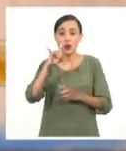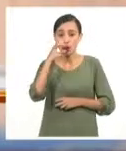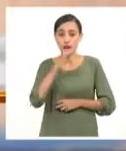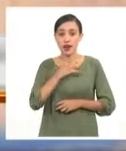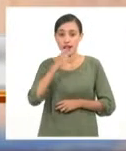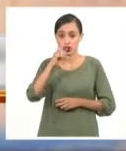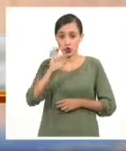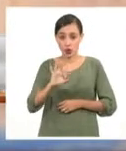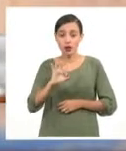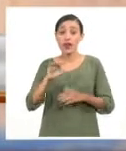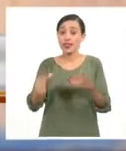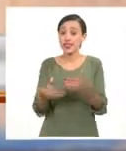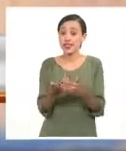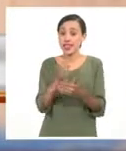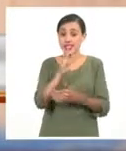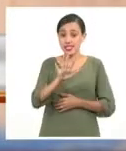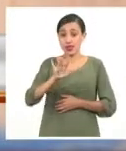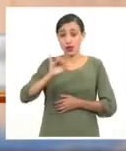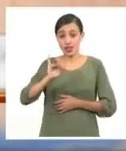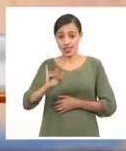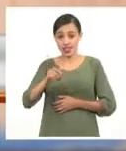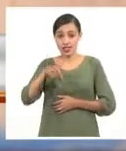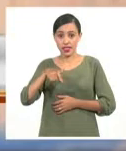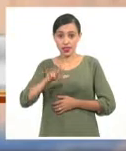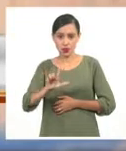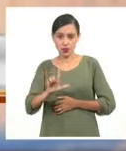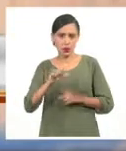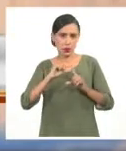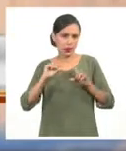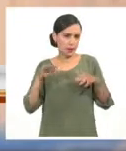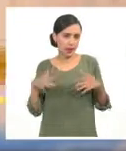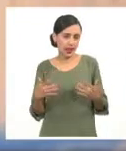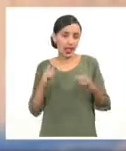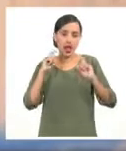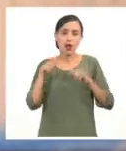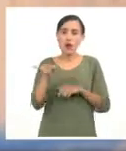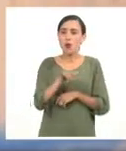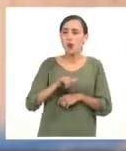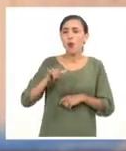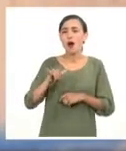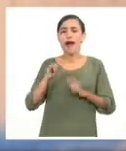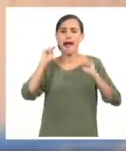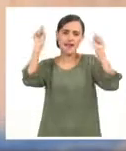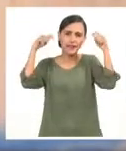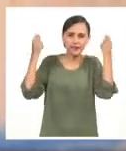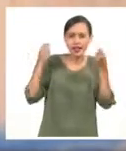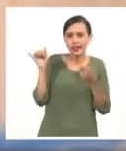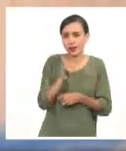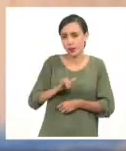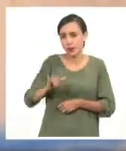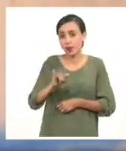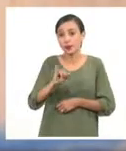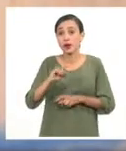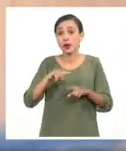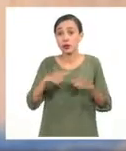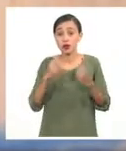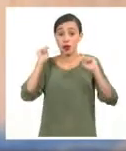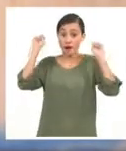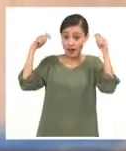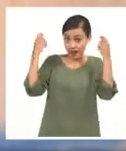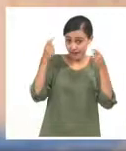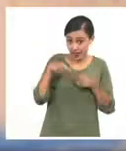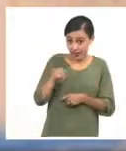los días 5 y 6 de julio, relacionados con el carnaval, que en este caso va a vincular el carnaval en el